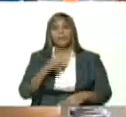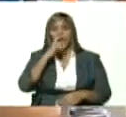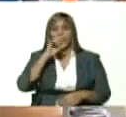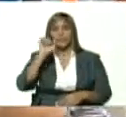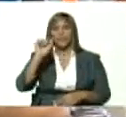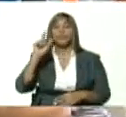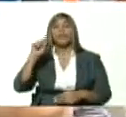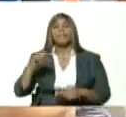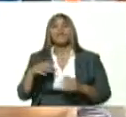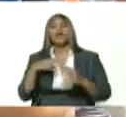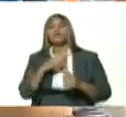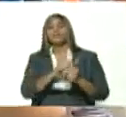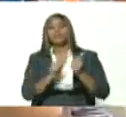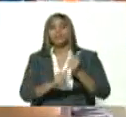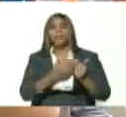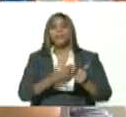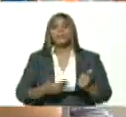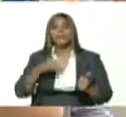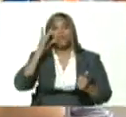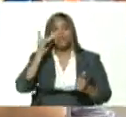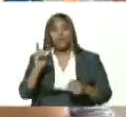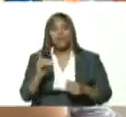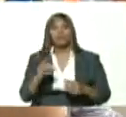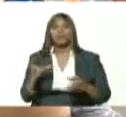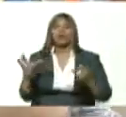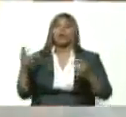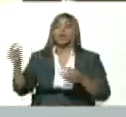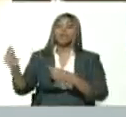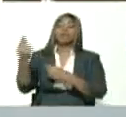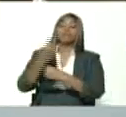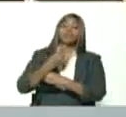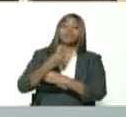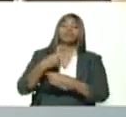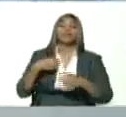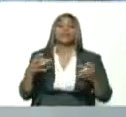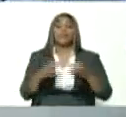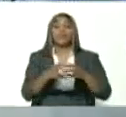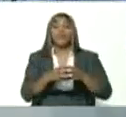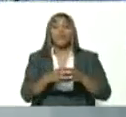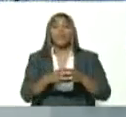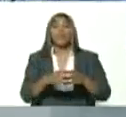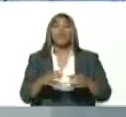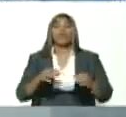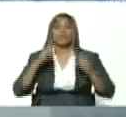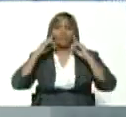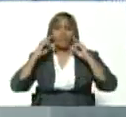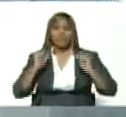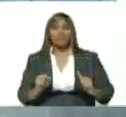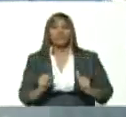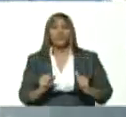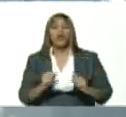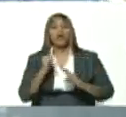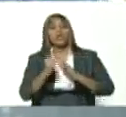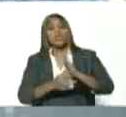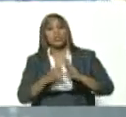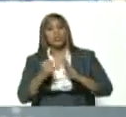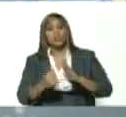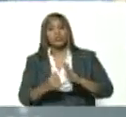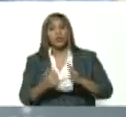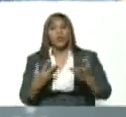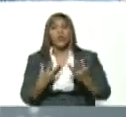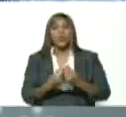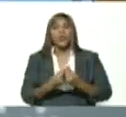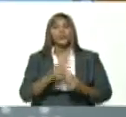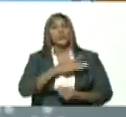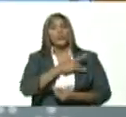vicepresidencia de la República constituyó un equipo de trabajo técnico, profesional y por supuesto institucional con nuestra casa